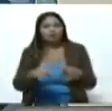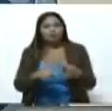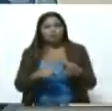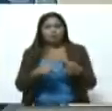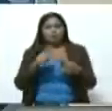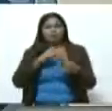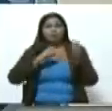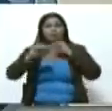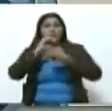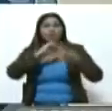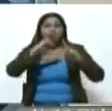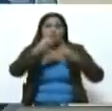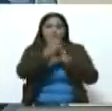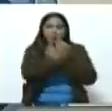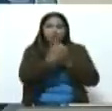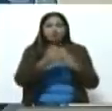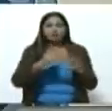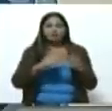defensa ambiental,